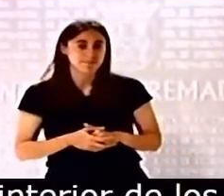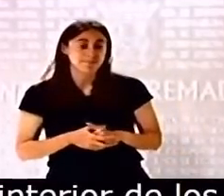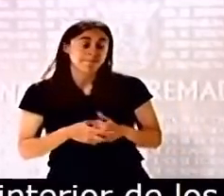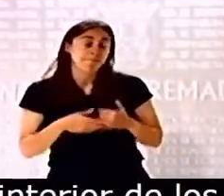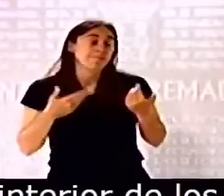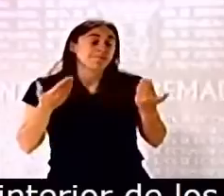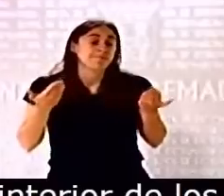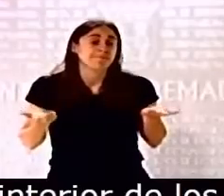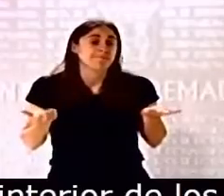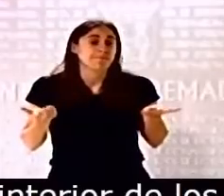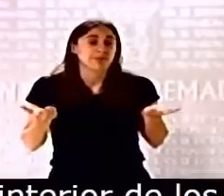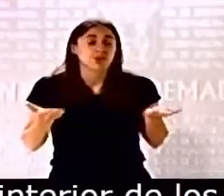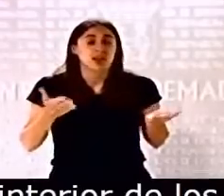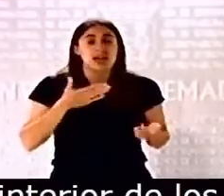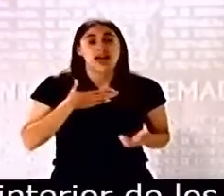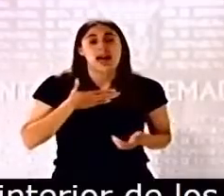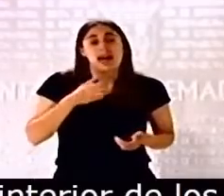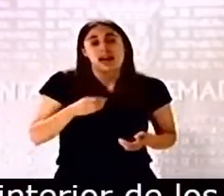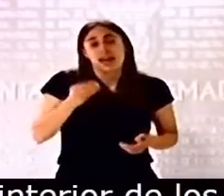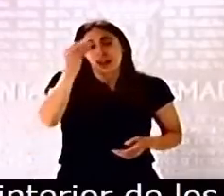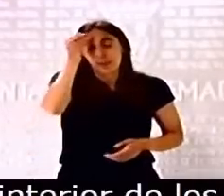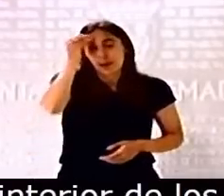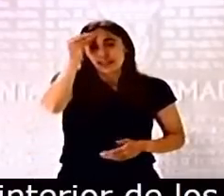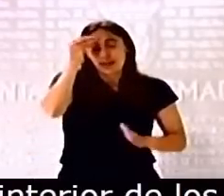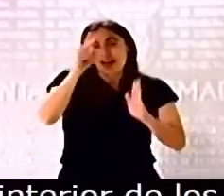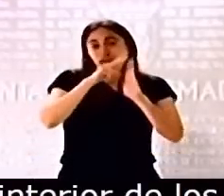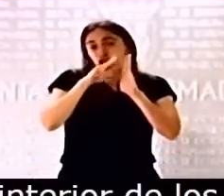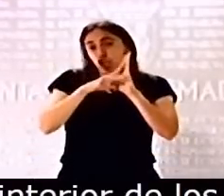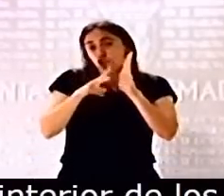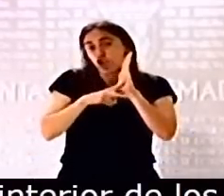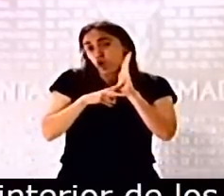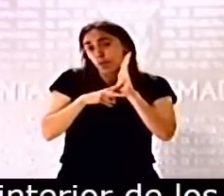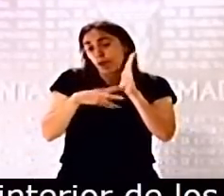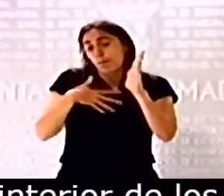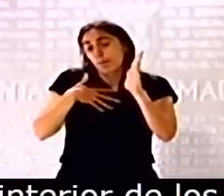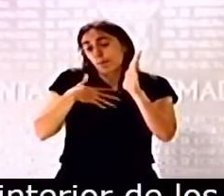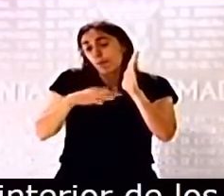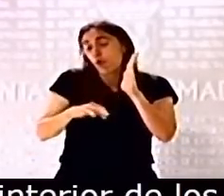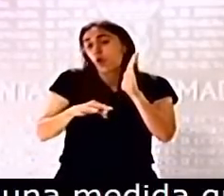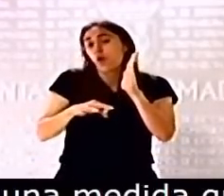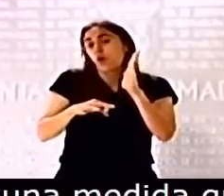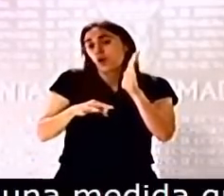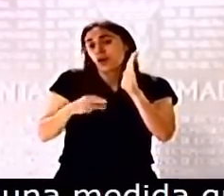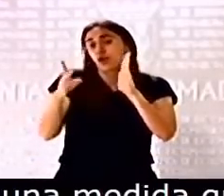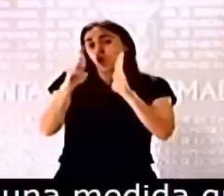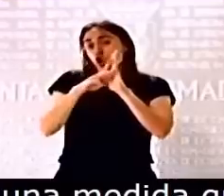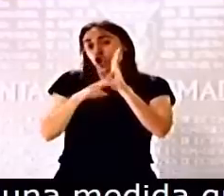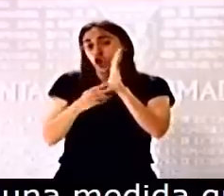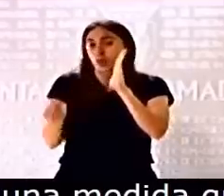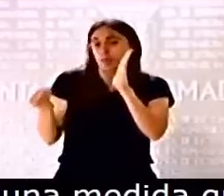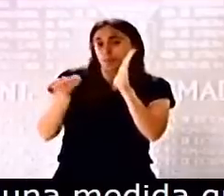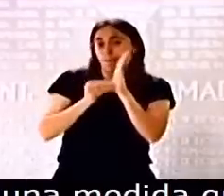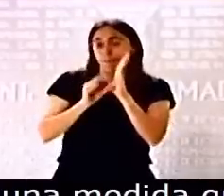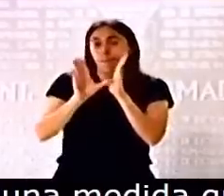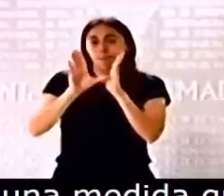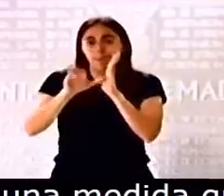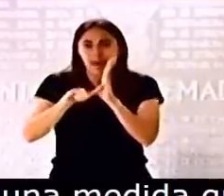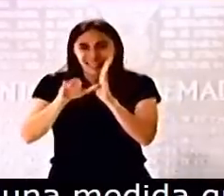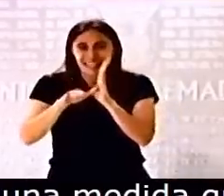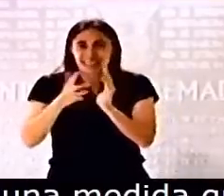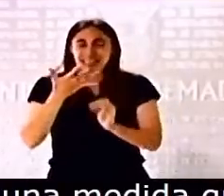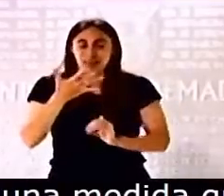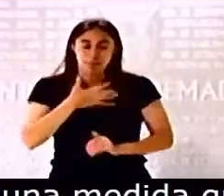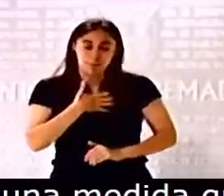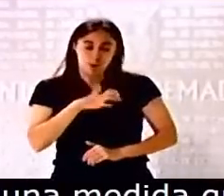Entonces, que le parecía una medida que podríamos retrasarlas, incrementando la vigilancia policial